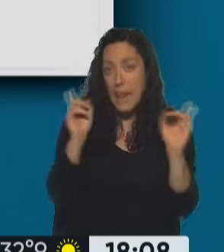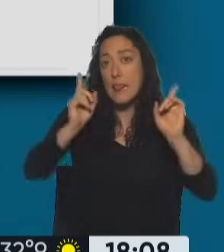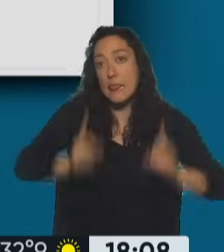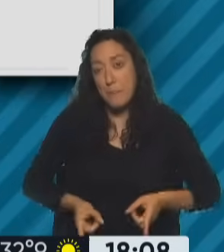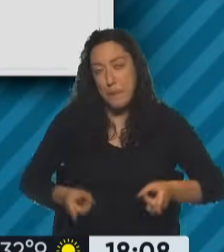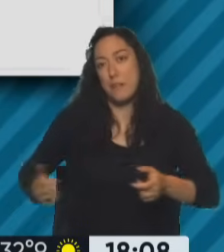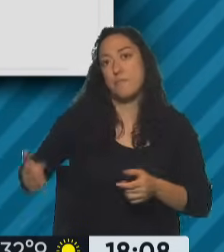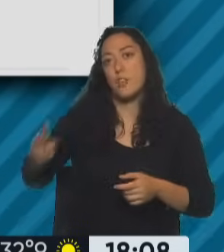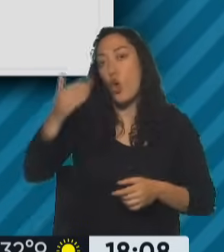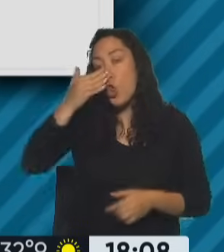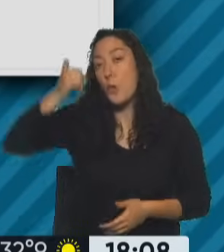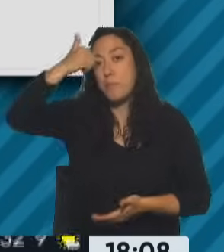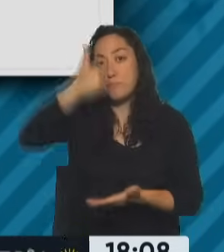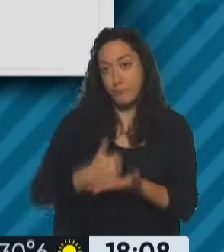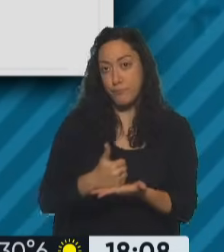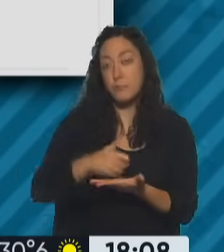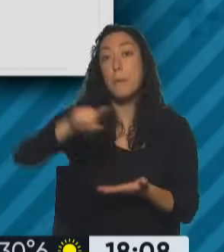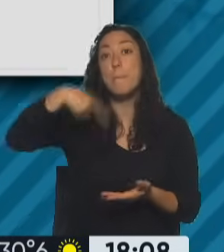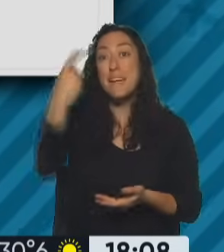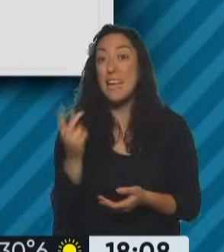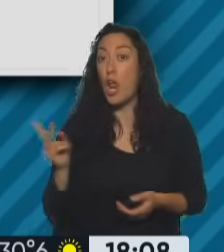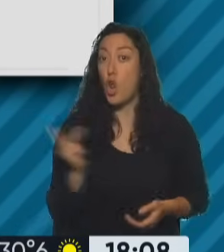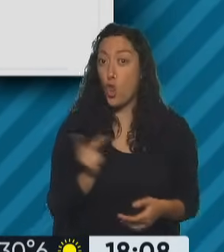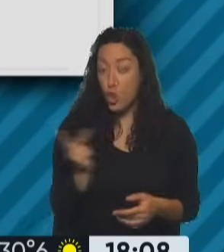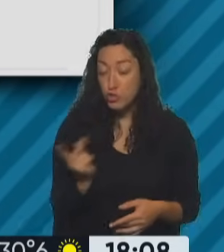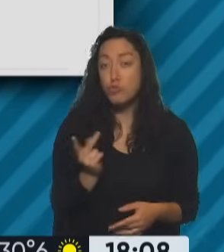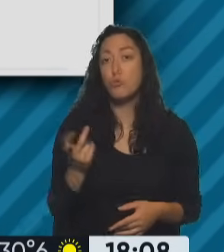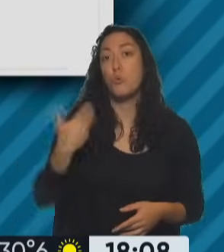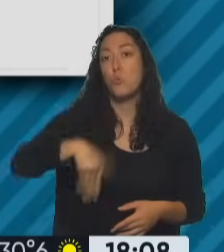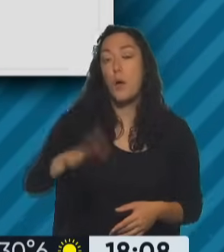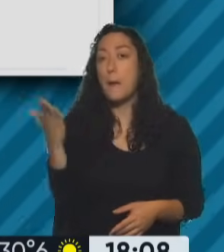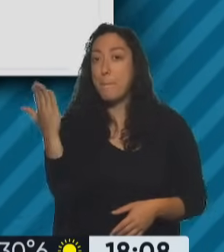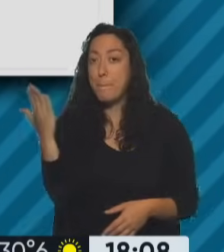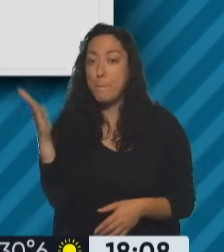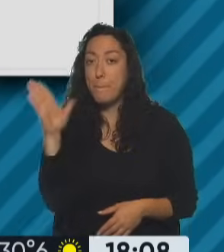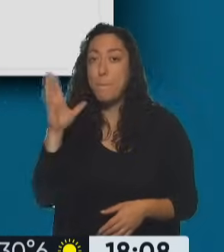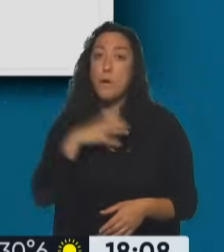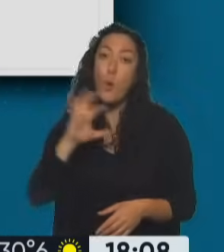con su presencia en Córdoba, y mañana ambos van a estar juntos en la provincia de Santa Fe.